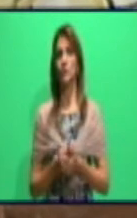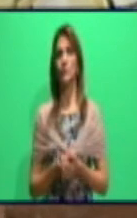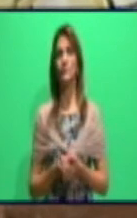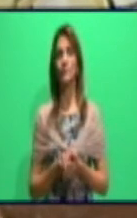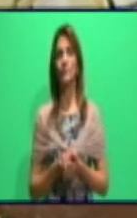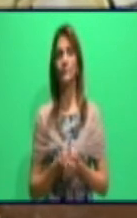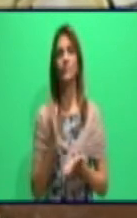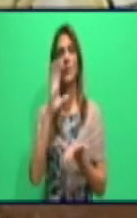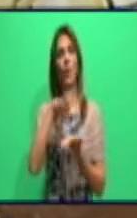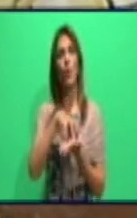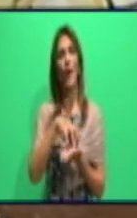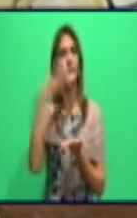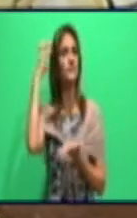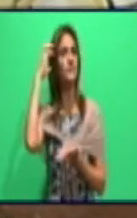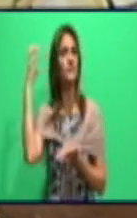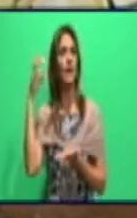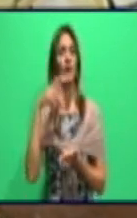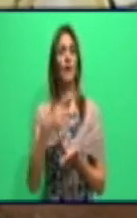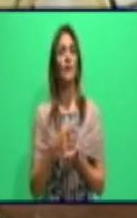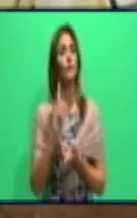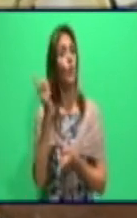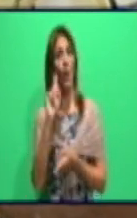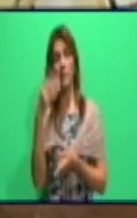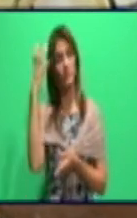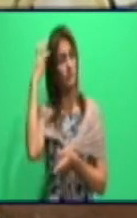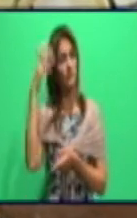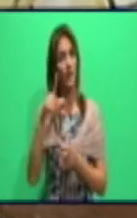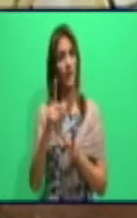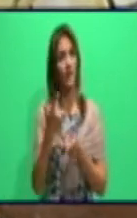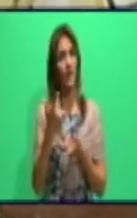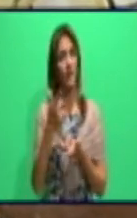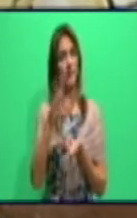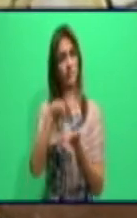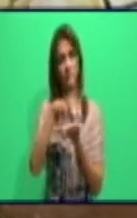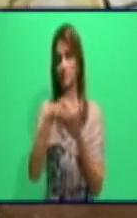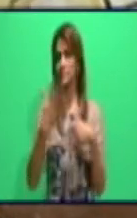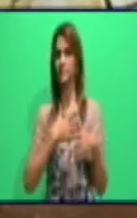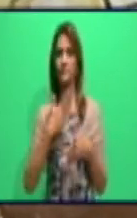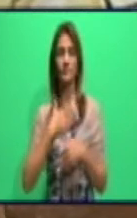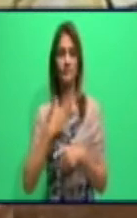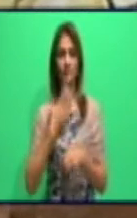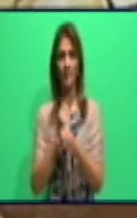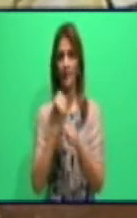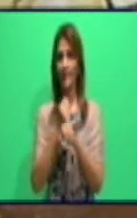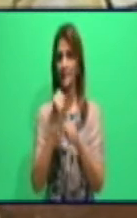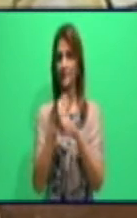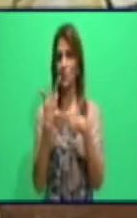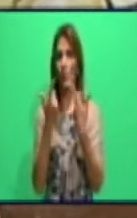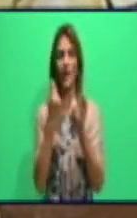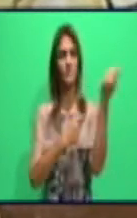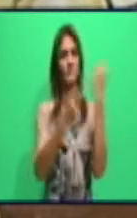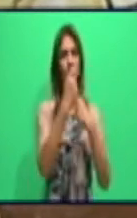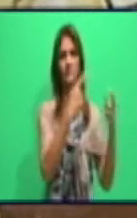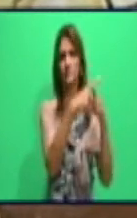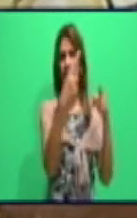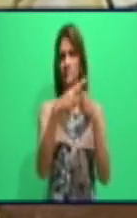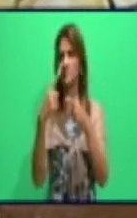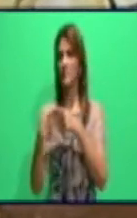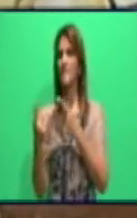que se detectara y carretilleros de manera ilegal vendedores de alimentos ligero alterando los precios precios también que se aplicaron presos